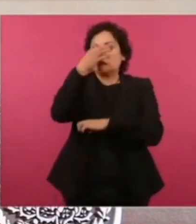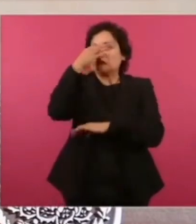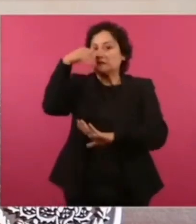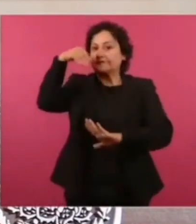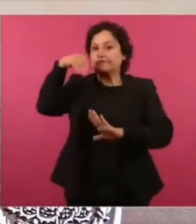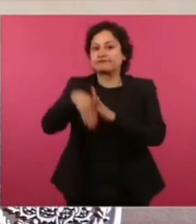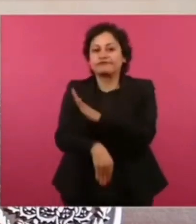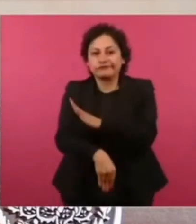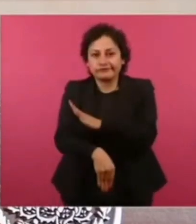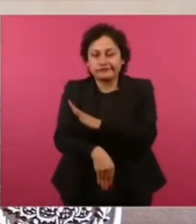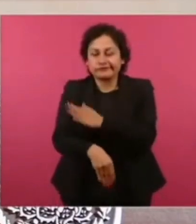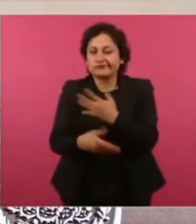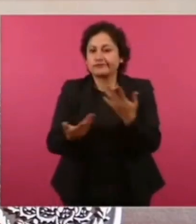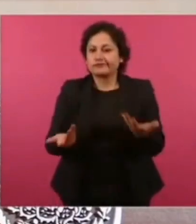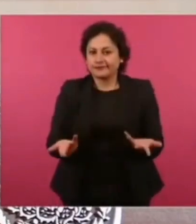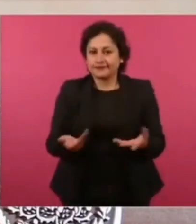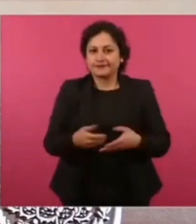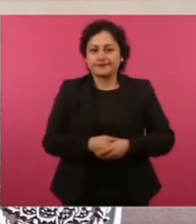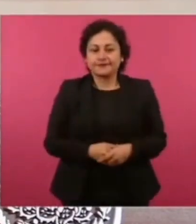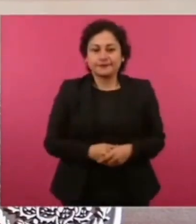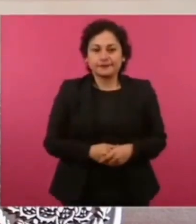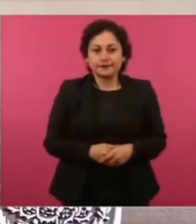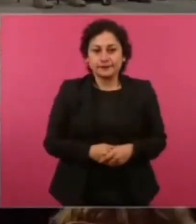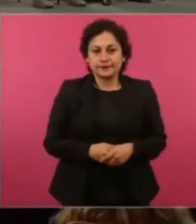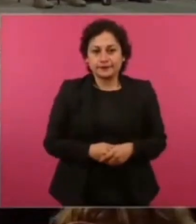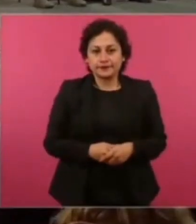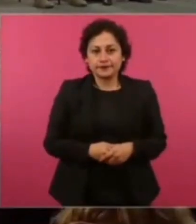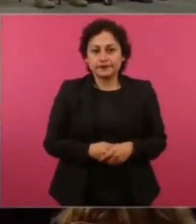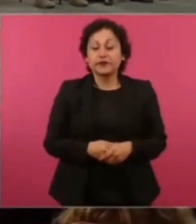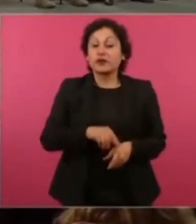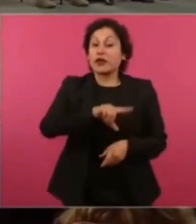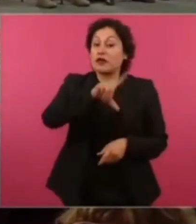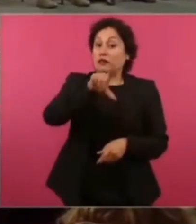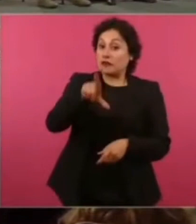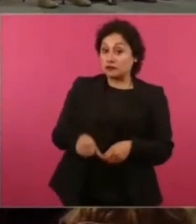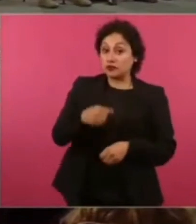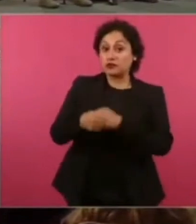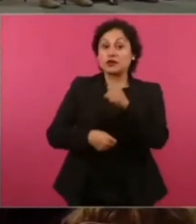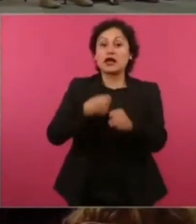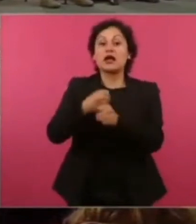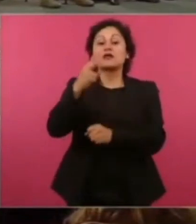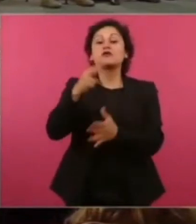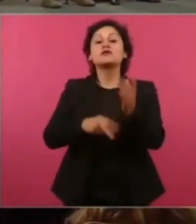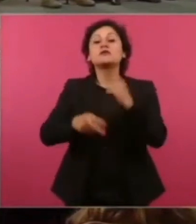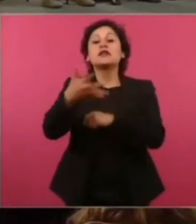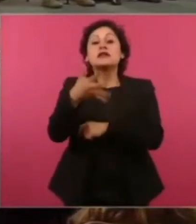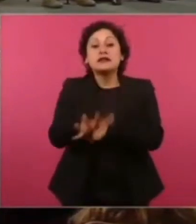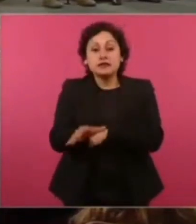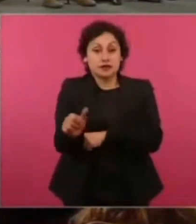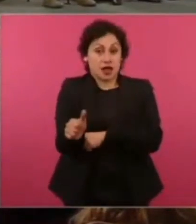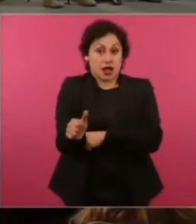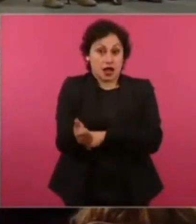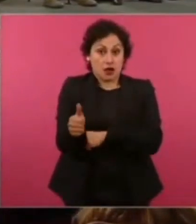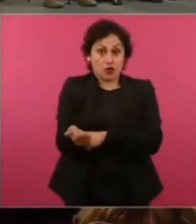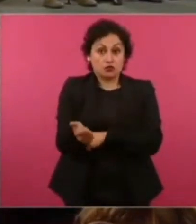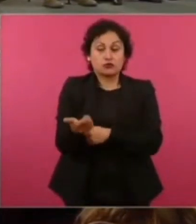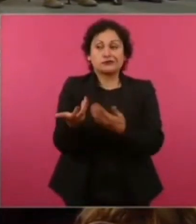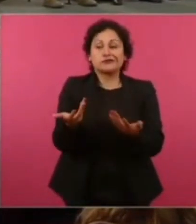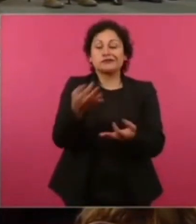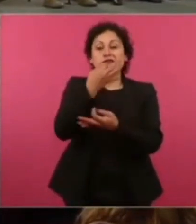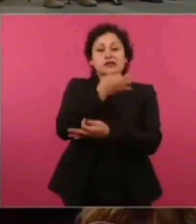aerolínea más importante de México. En agosto de dos mil diez, se anunció la suspensión